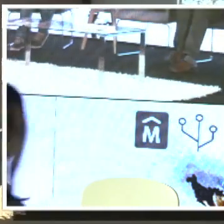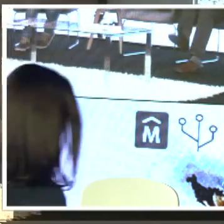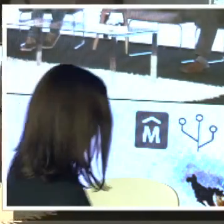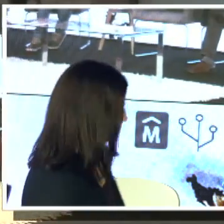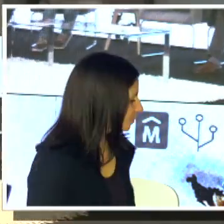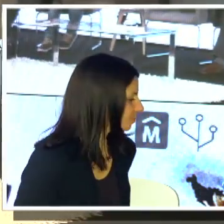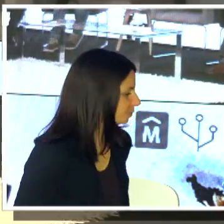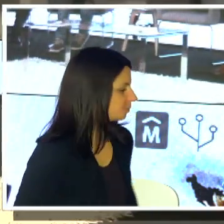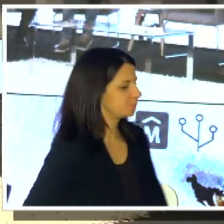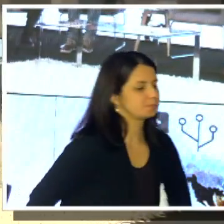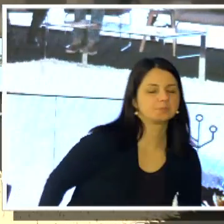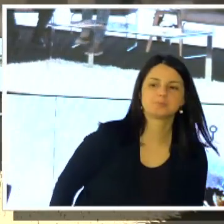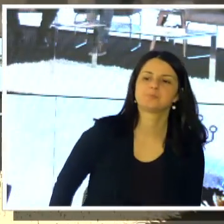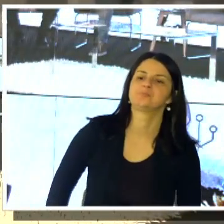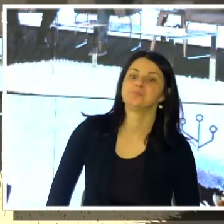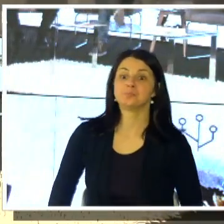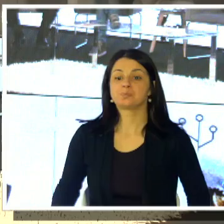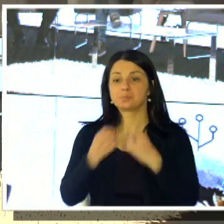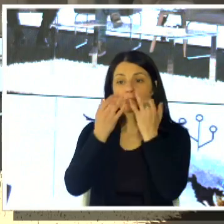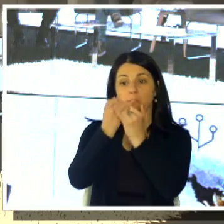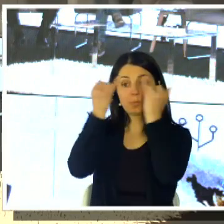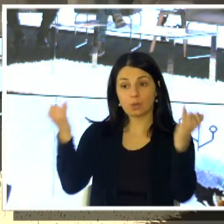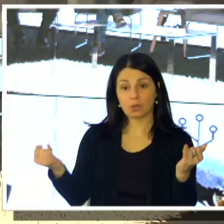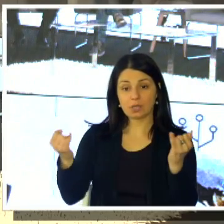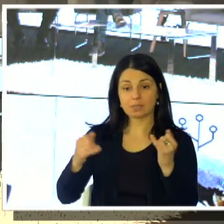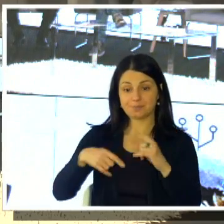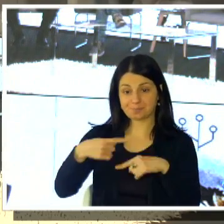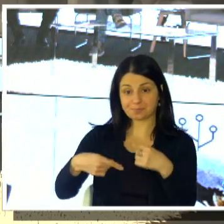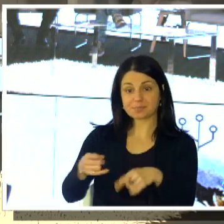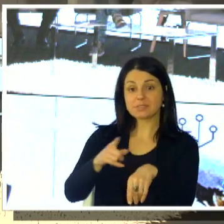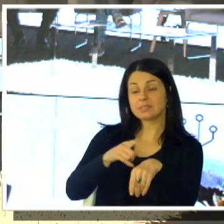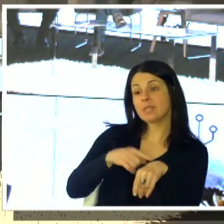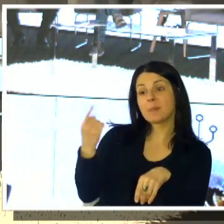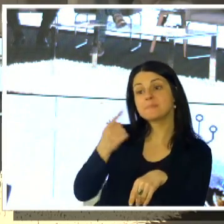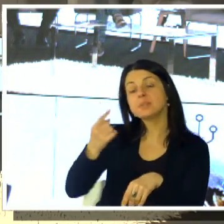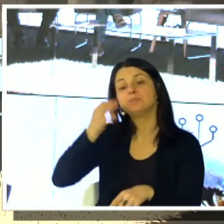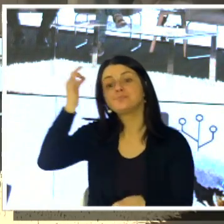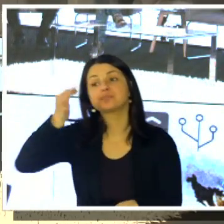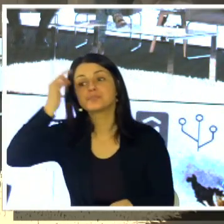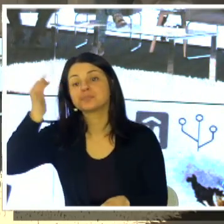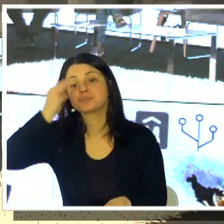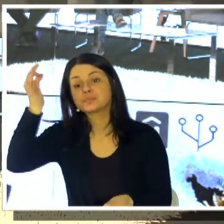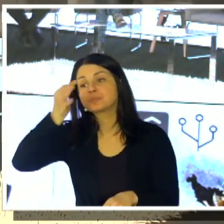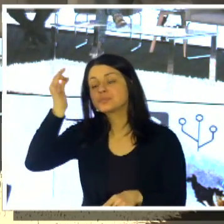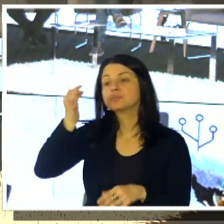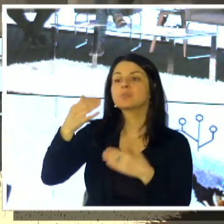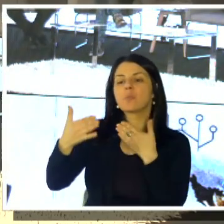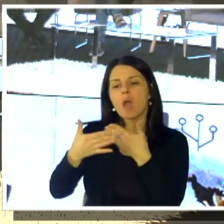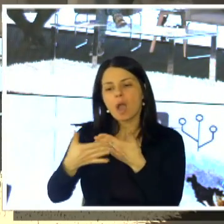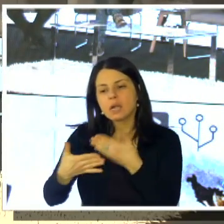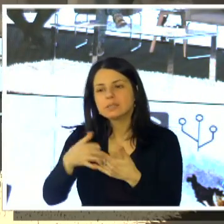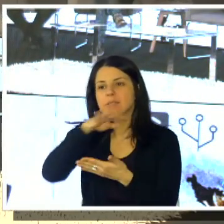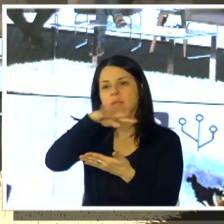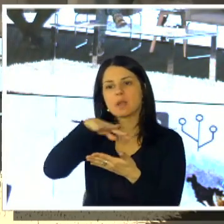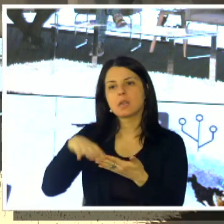Buenos días, me llamo Santiago Atela y en los siguientes 10 minutos vamos a exponer un acercamiento, una